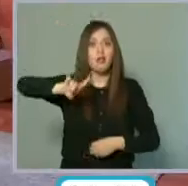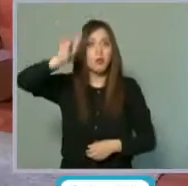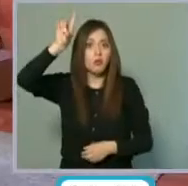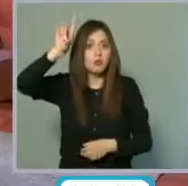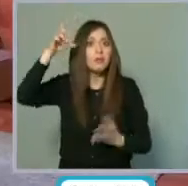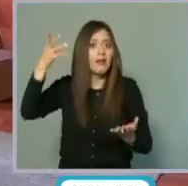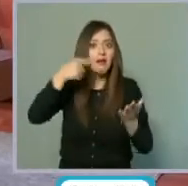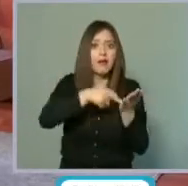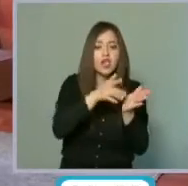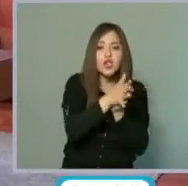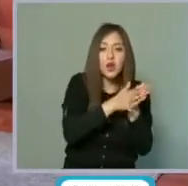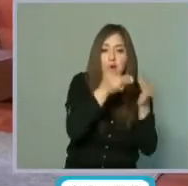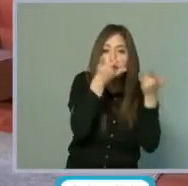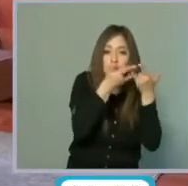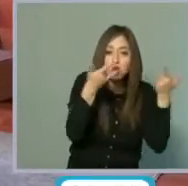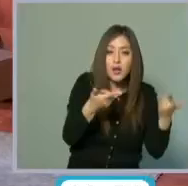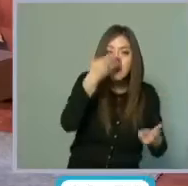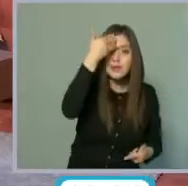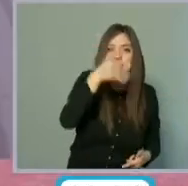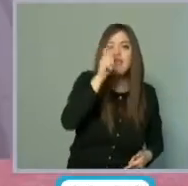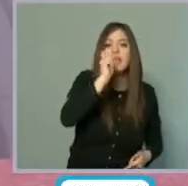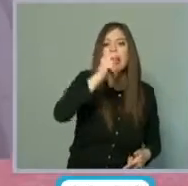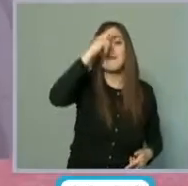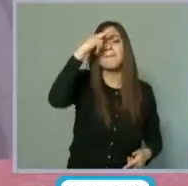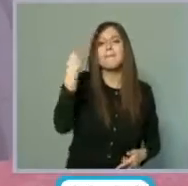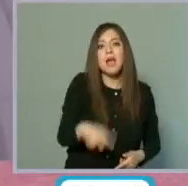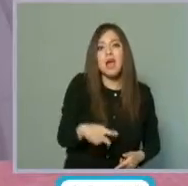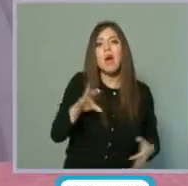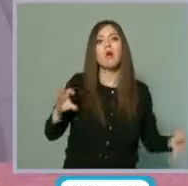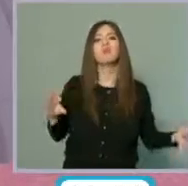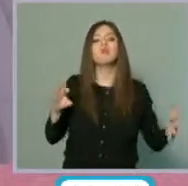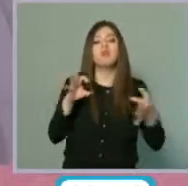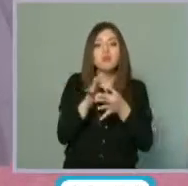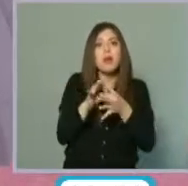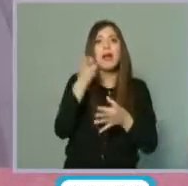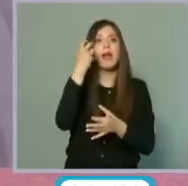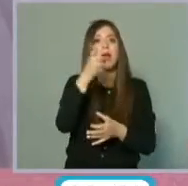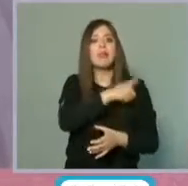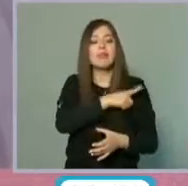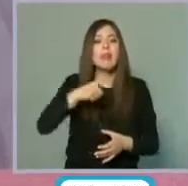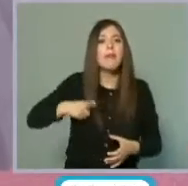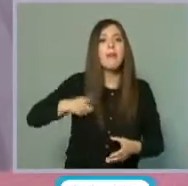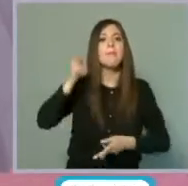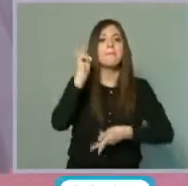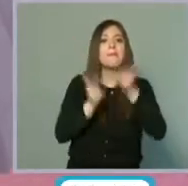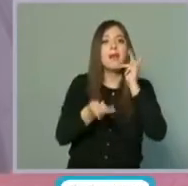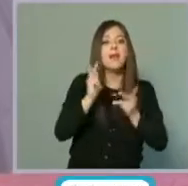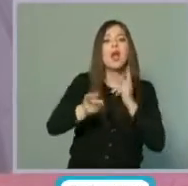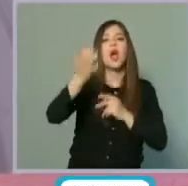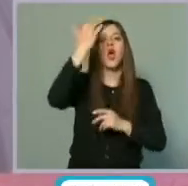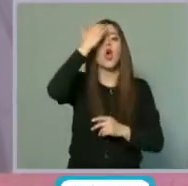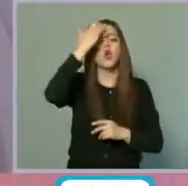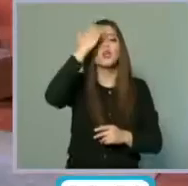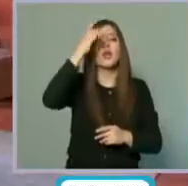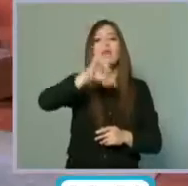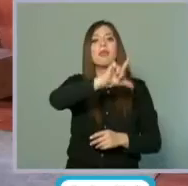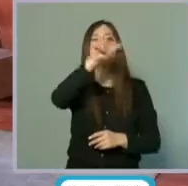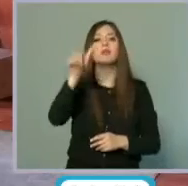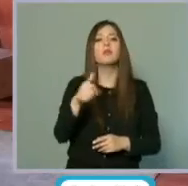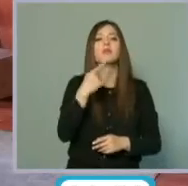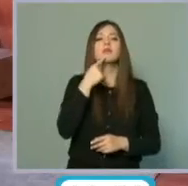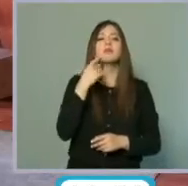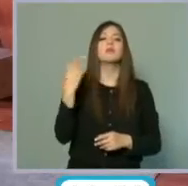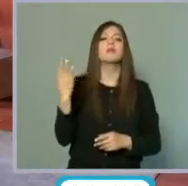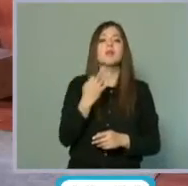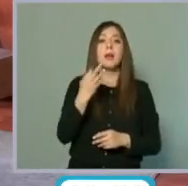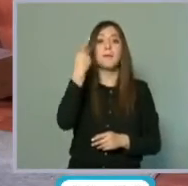conoces la historia del chocolate, entiendes la historia de México. Y bueno, pues eso hay que platicarlo, conocerlo y sobre todo disfrutarlo. Y además que todos los